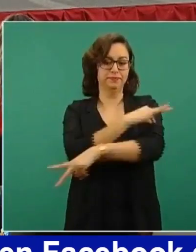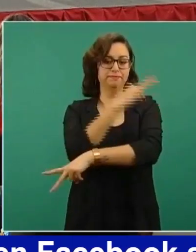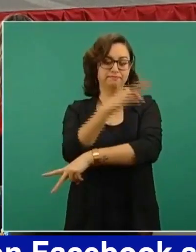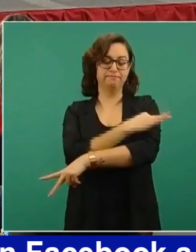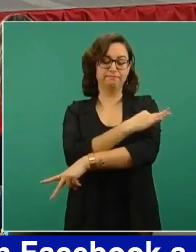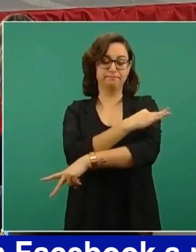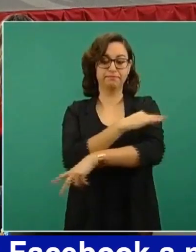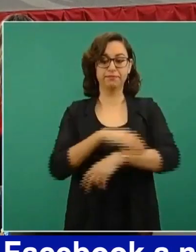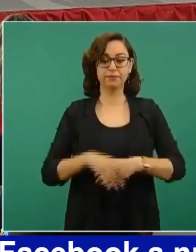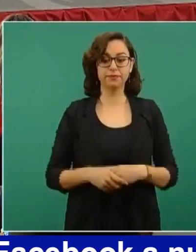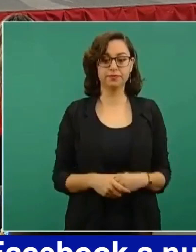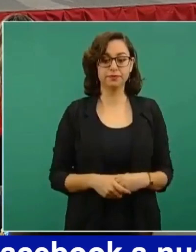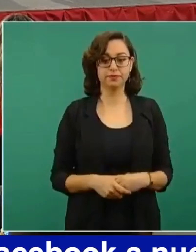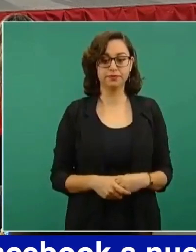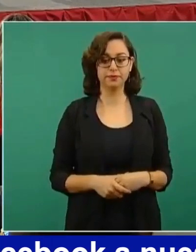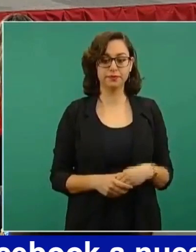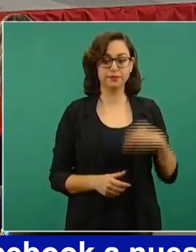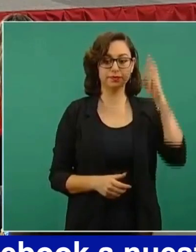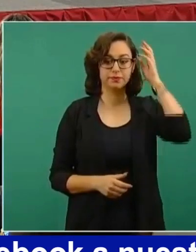Vamos a